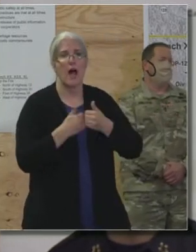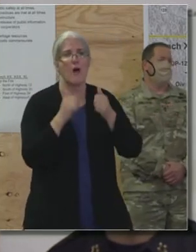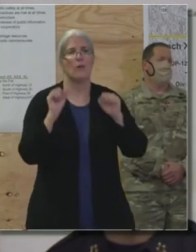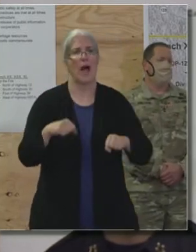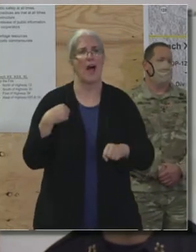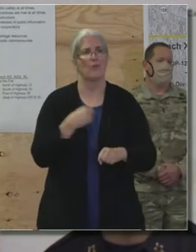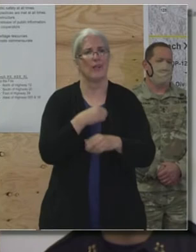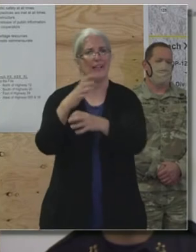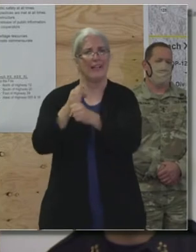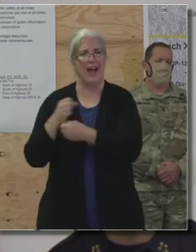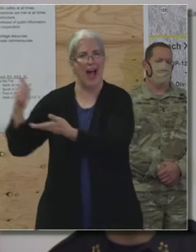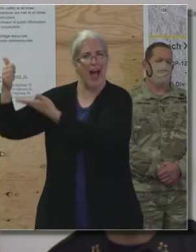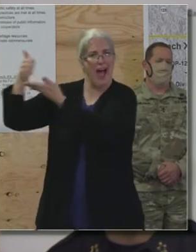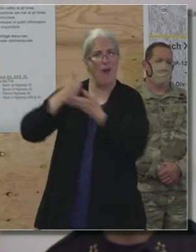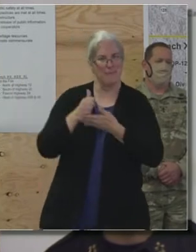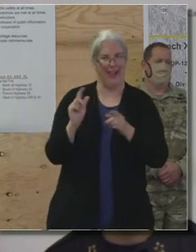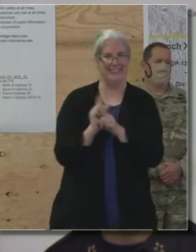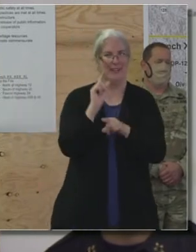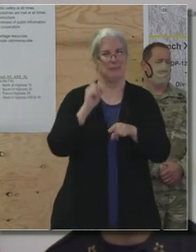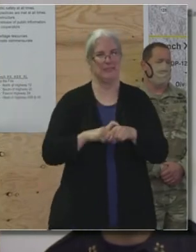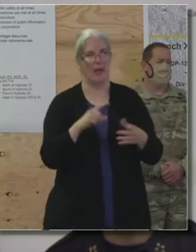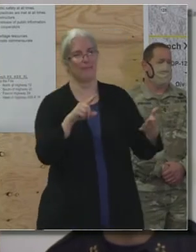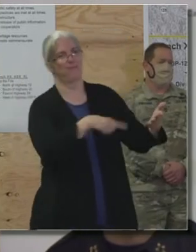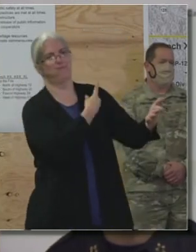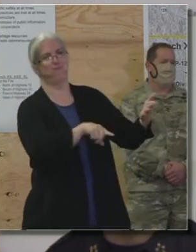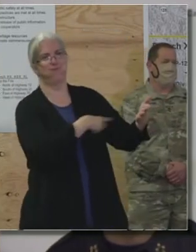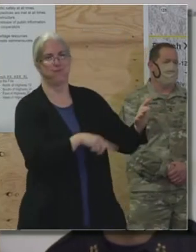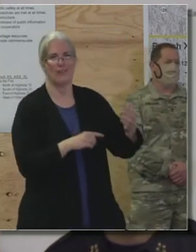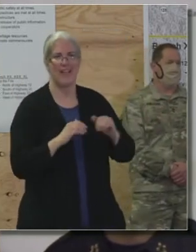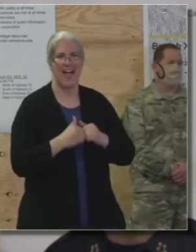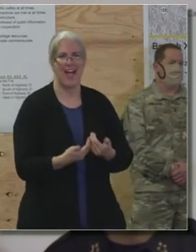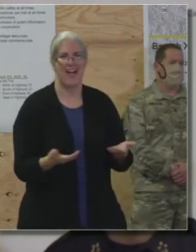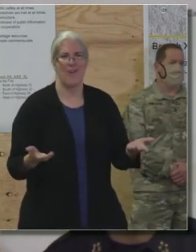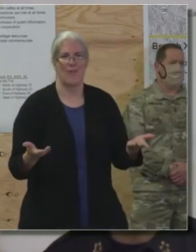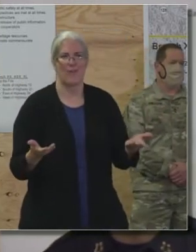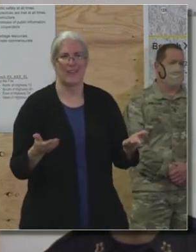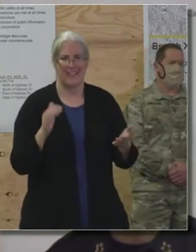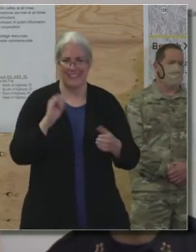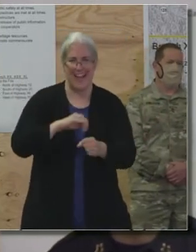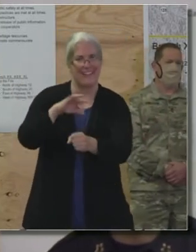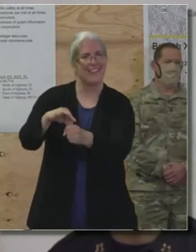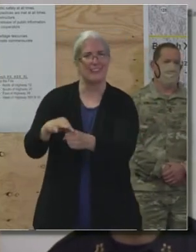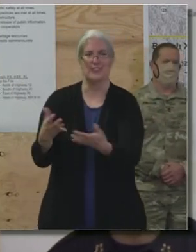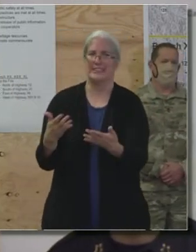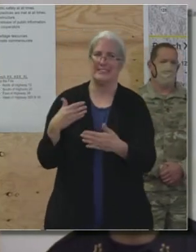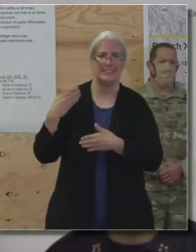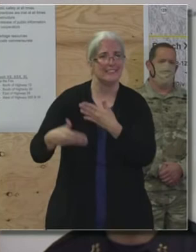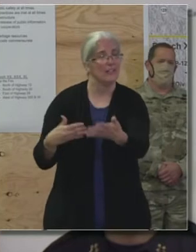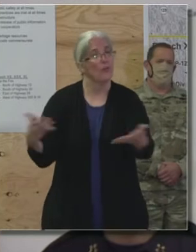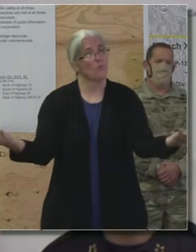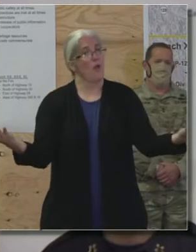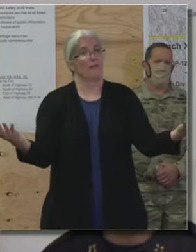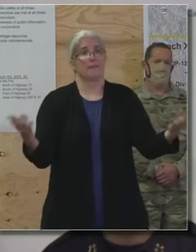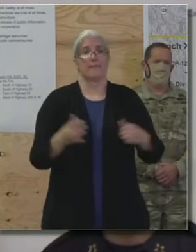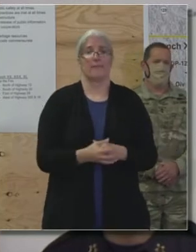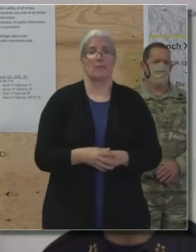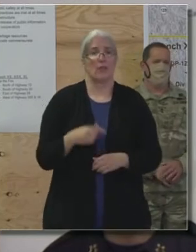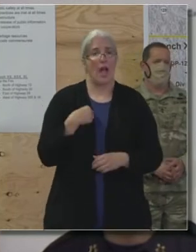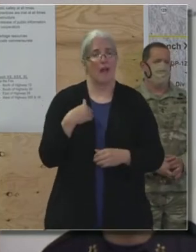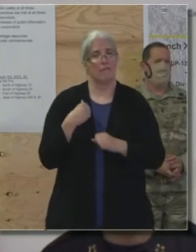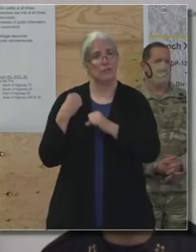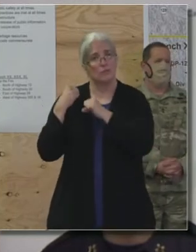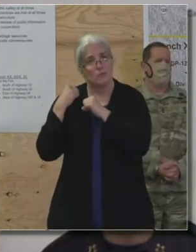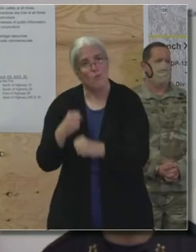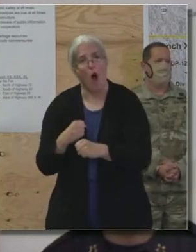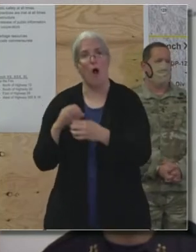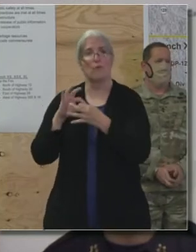campaña contra la elección hay que desarrollar buenas relaciones mantener buena relación personal con el vicepresidente